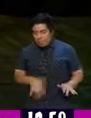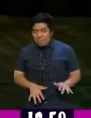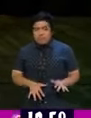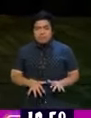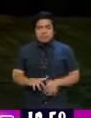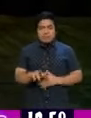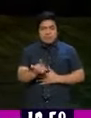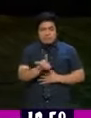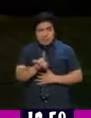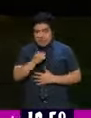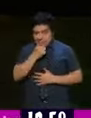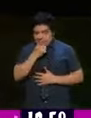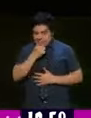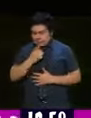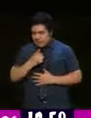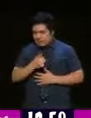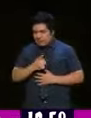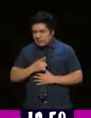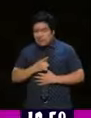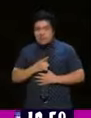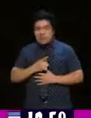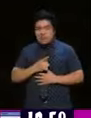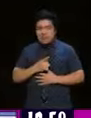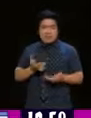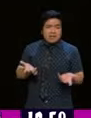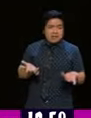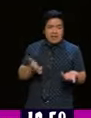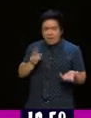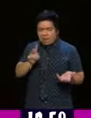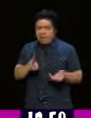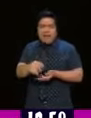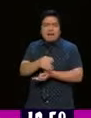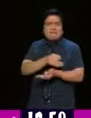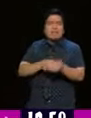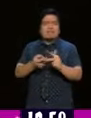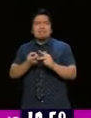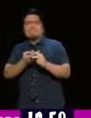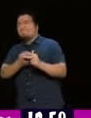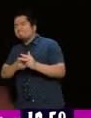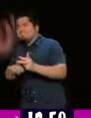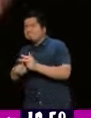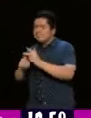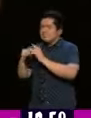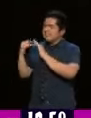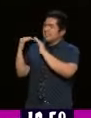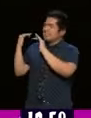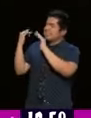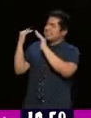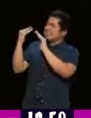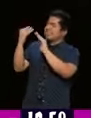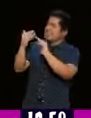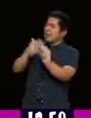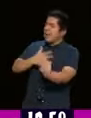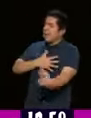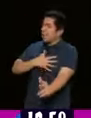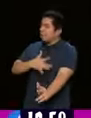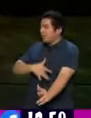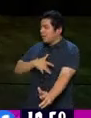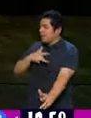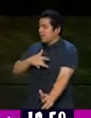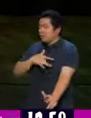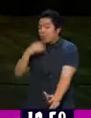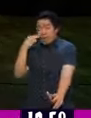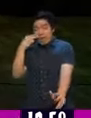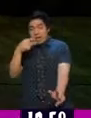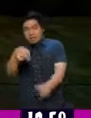Y no me digas, me tienes que decir. Ya han pasado más de siglos ya en mí. Para